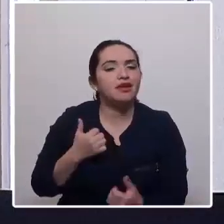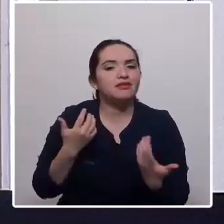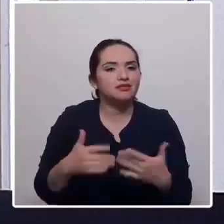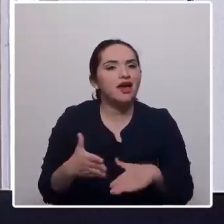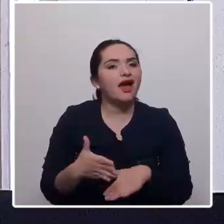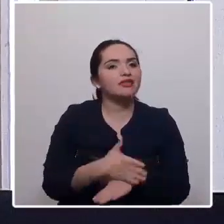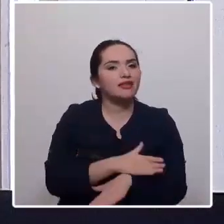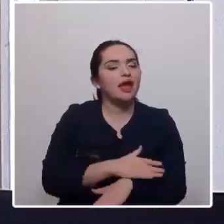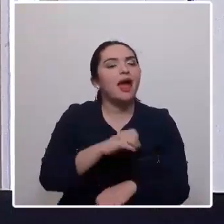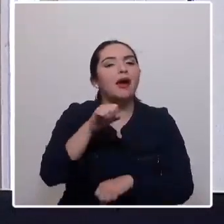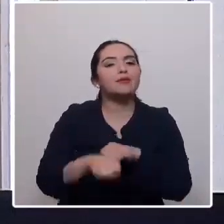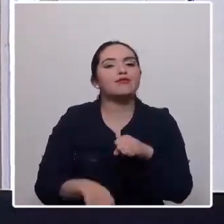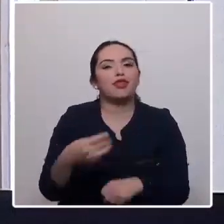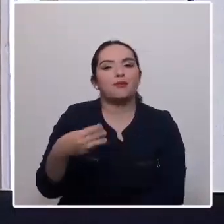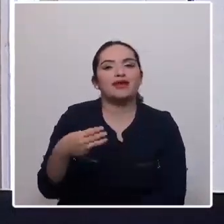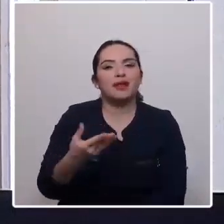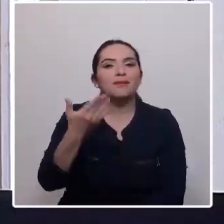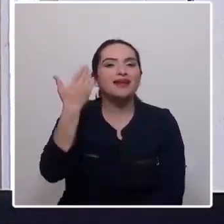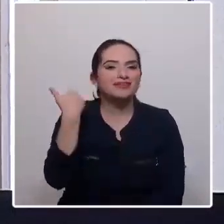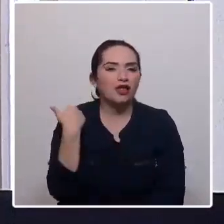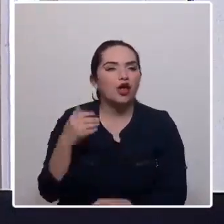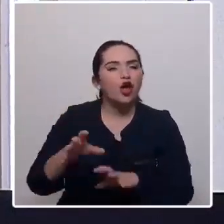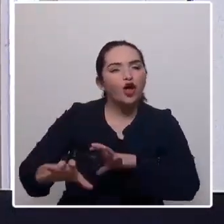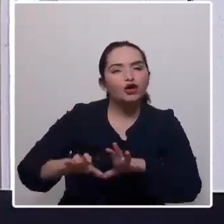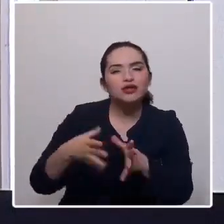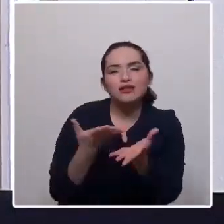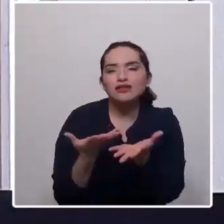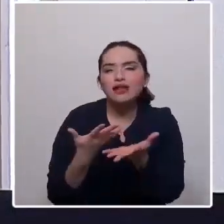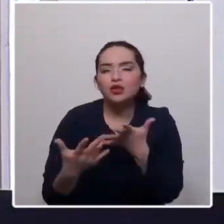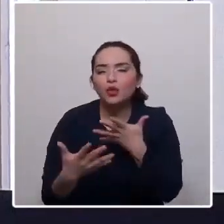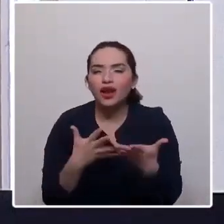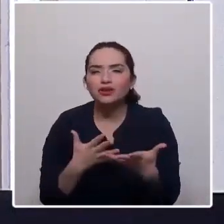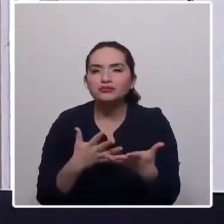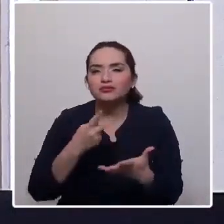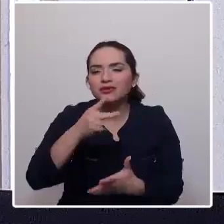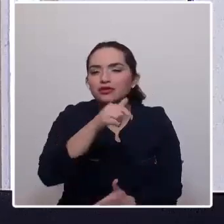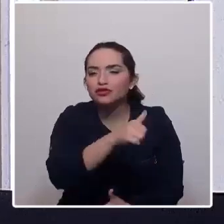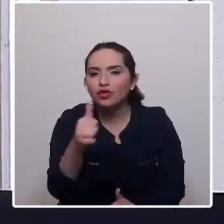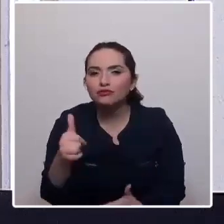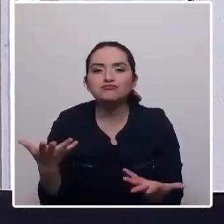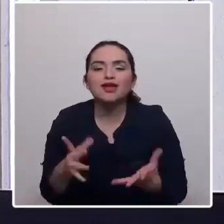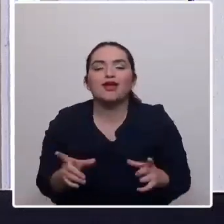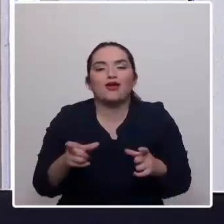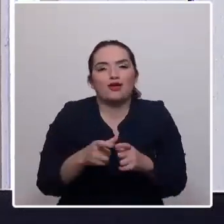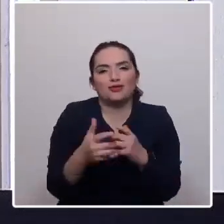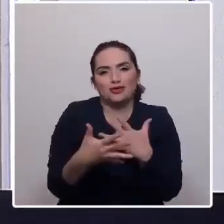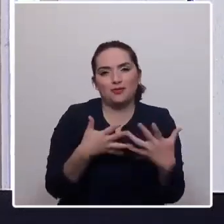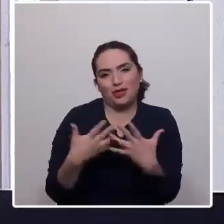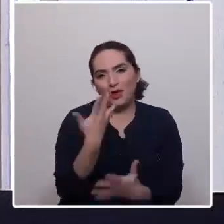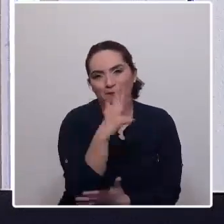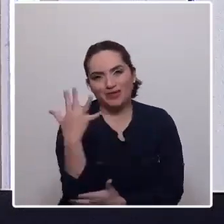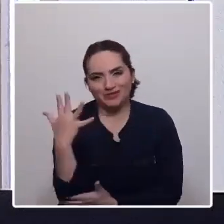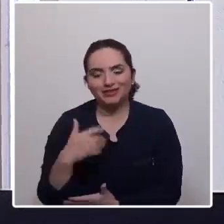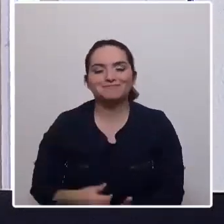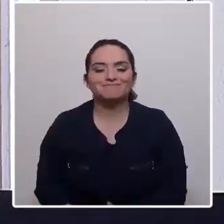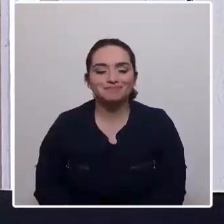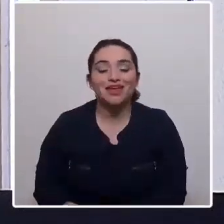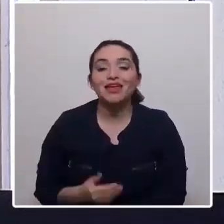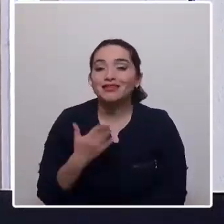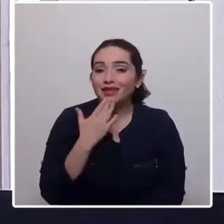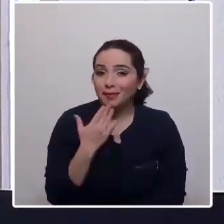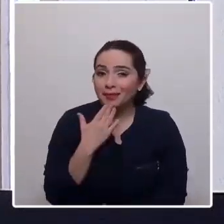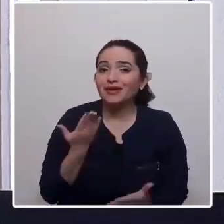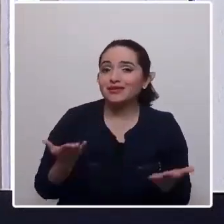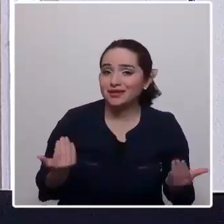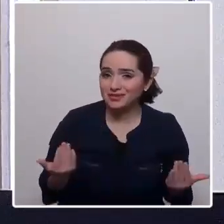el martes pasado relativo al uso de los bienes comunes naturales en la Gran Comisión de Medio Ambiente. Además, se hace necesario de